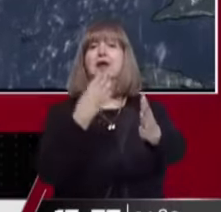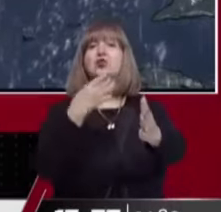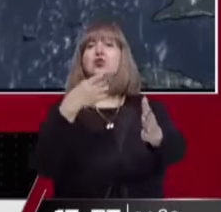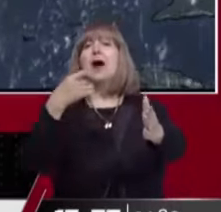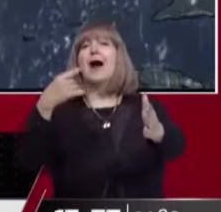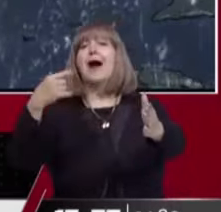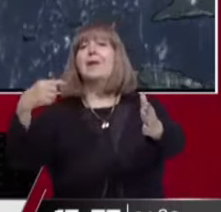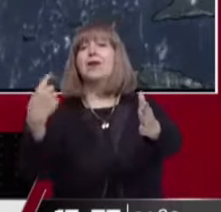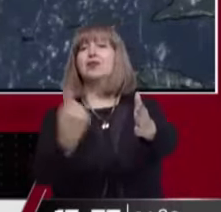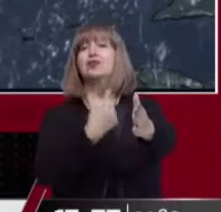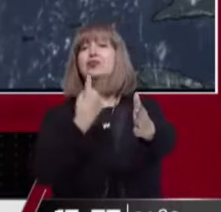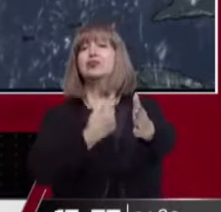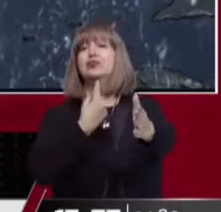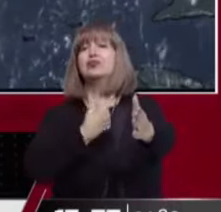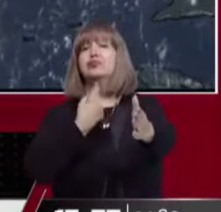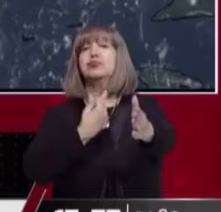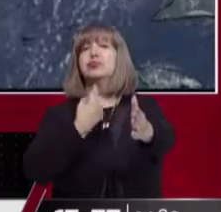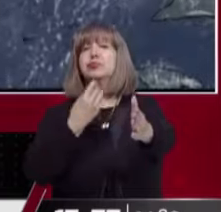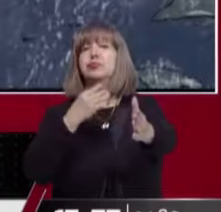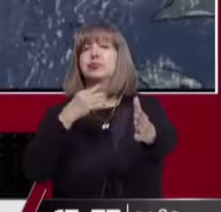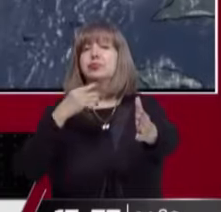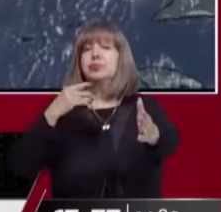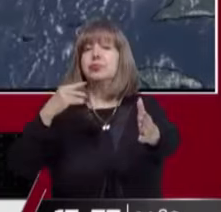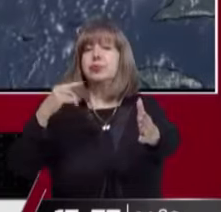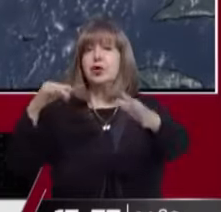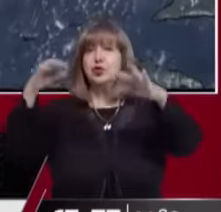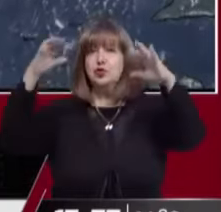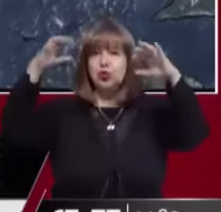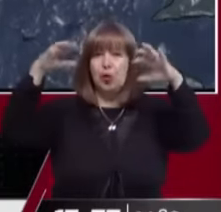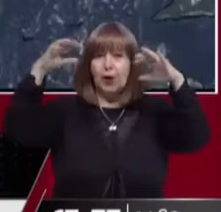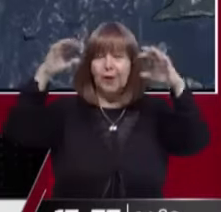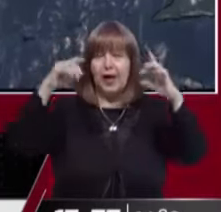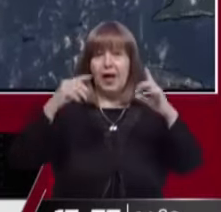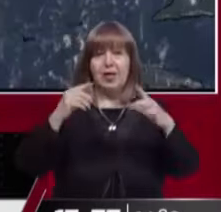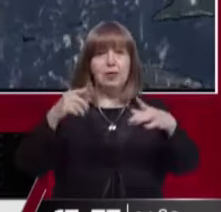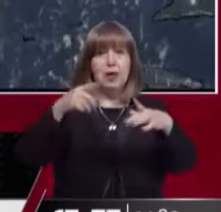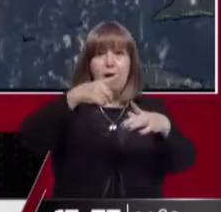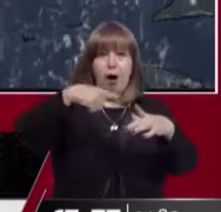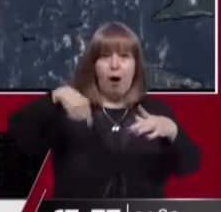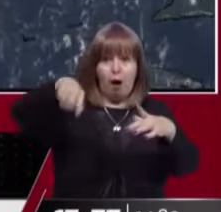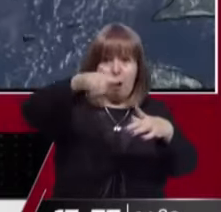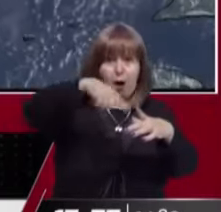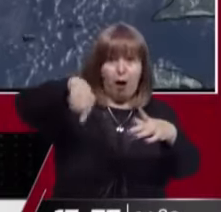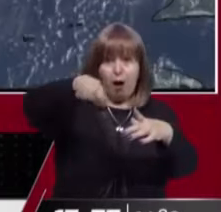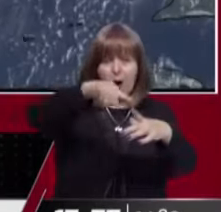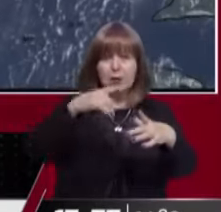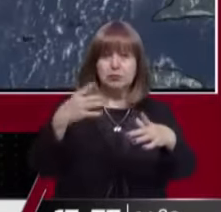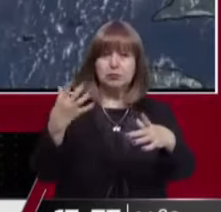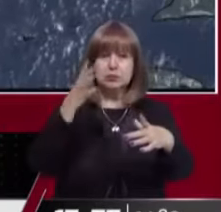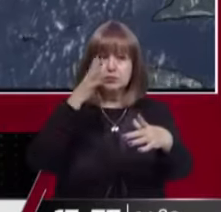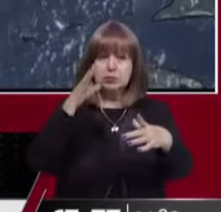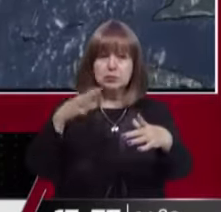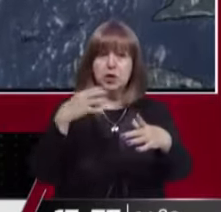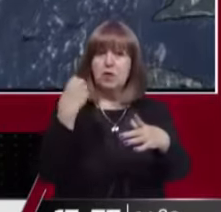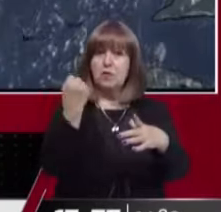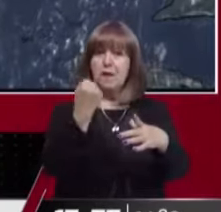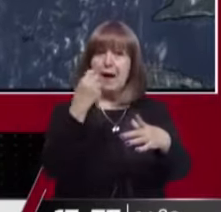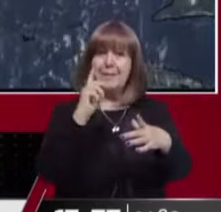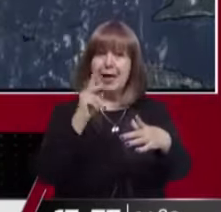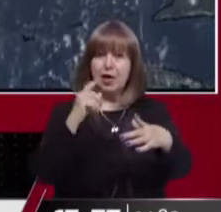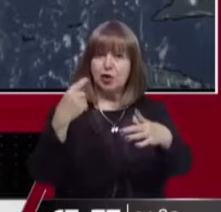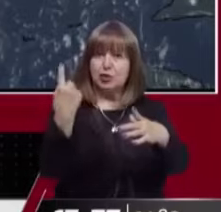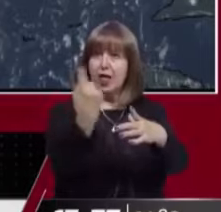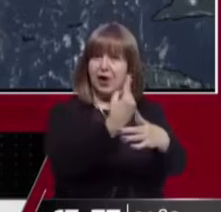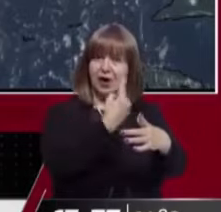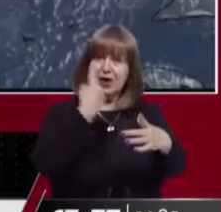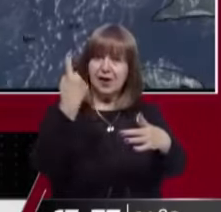en forma de lluvia. Son, digamos, los costados del huracán, no el ojo, no lo que va a arrasar, no la parte más peligrosa